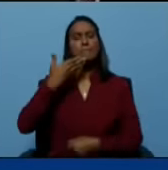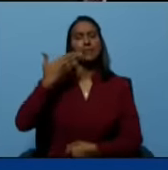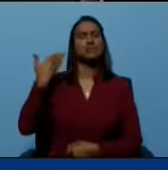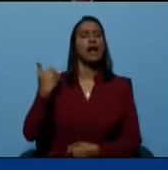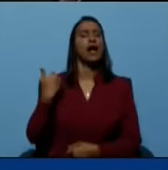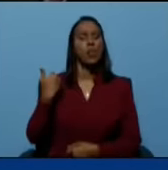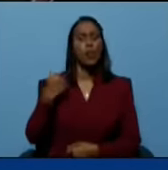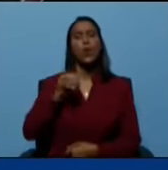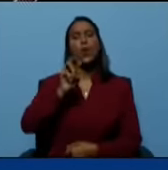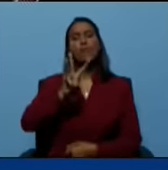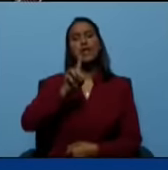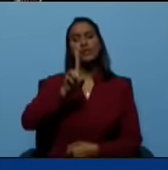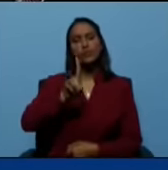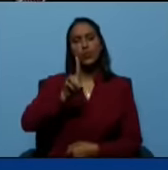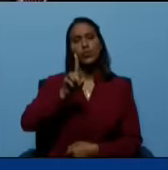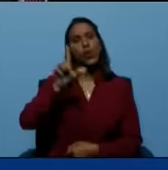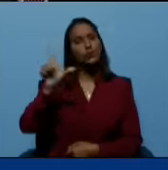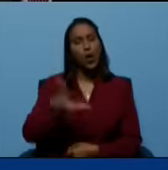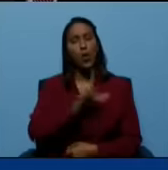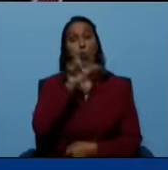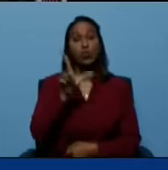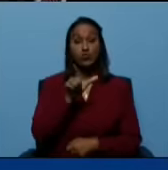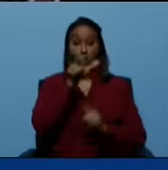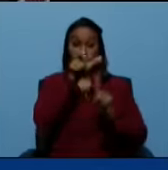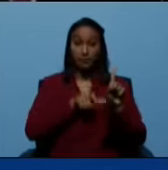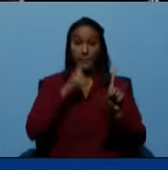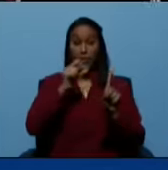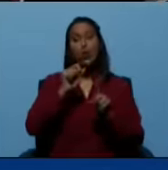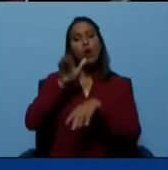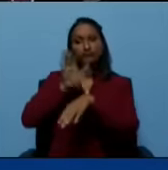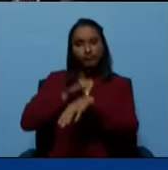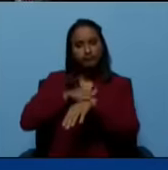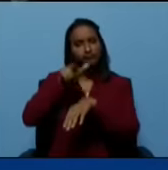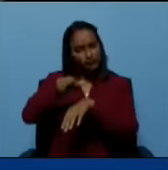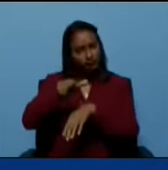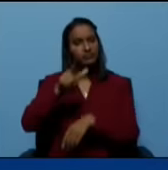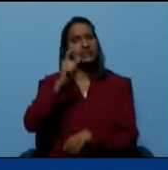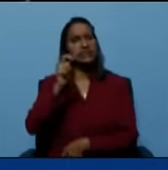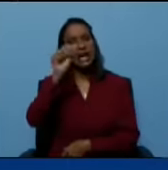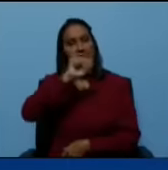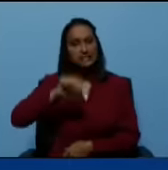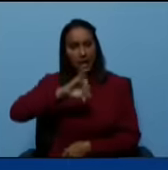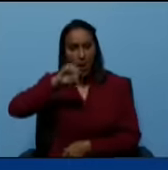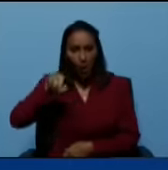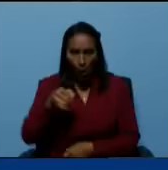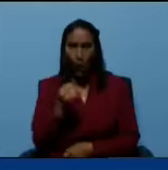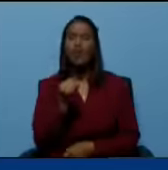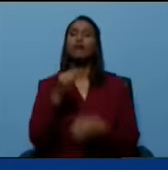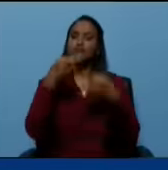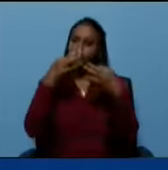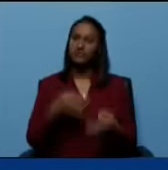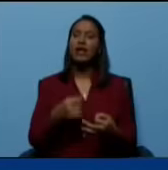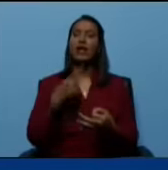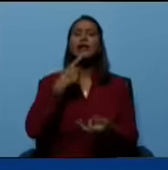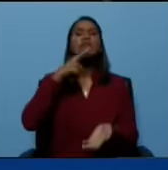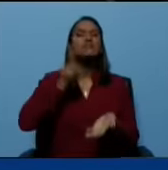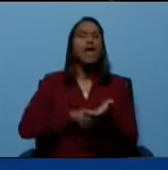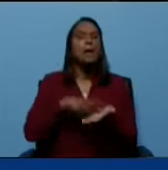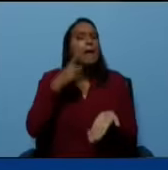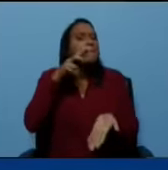de julio, donde solicitaba justamente a esta sala electoral del Tribunal Supremo de Justicia que se haga una